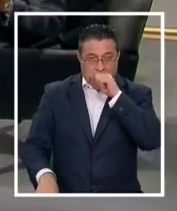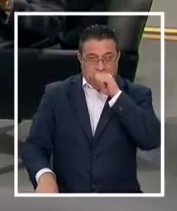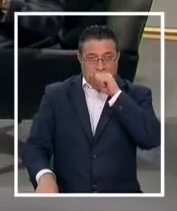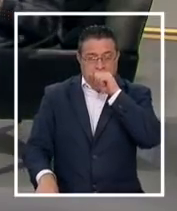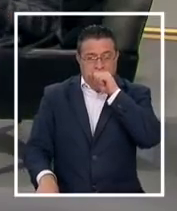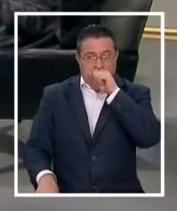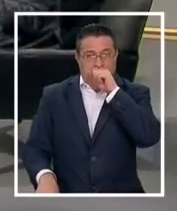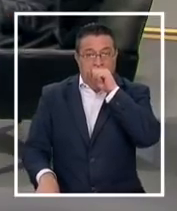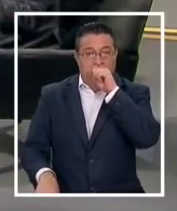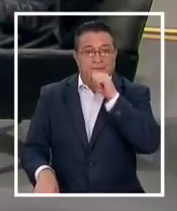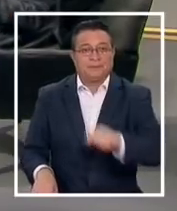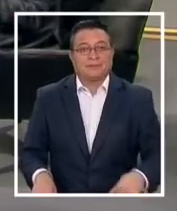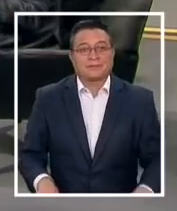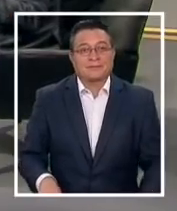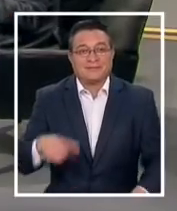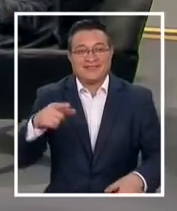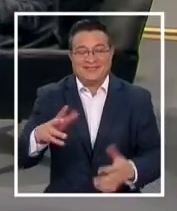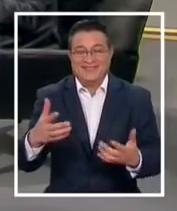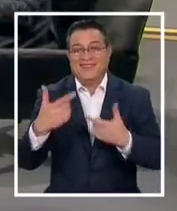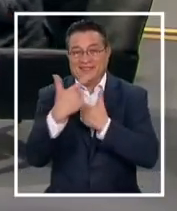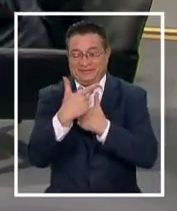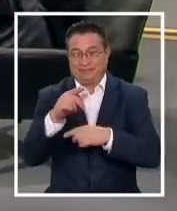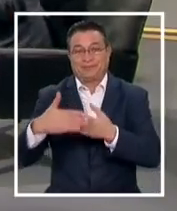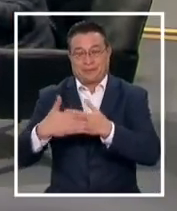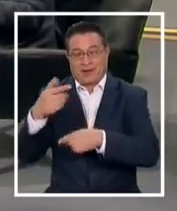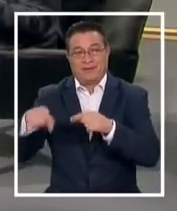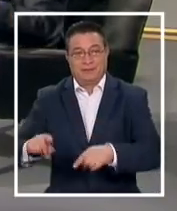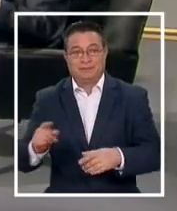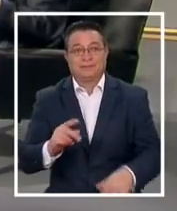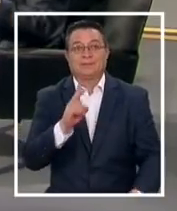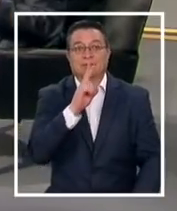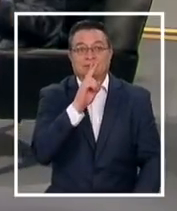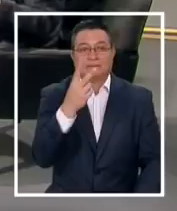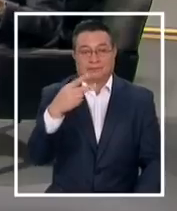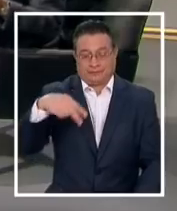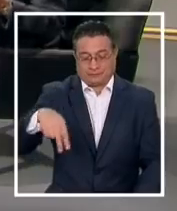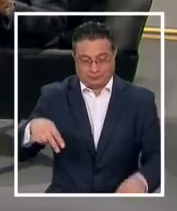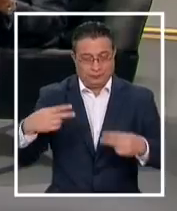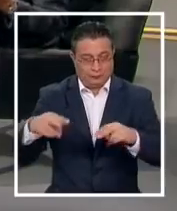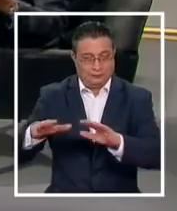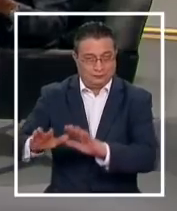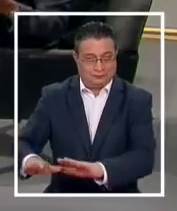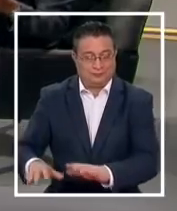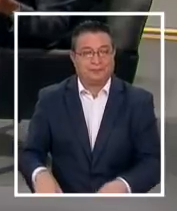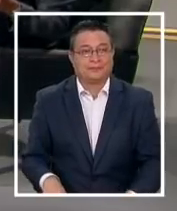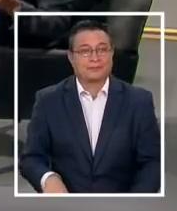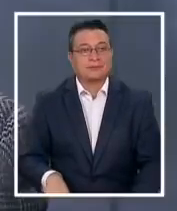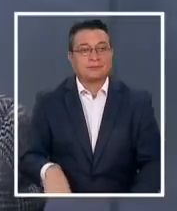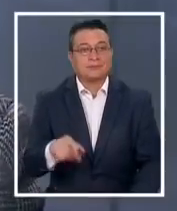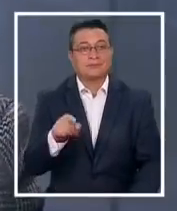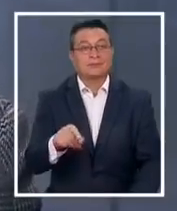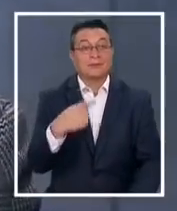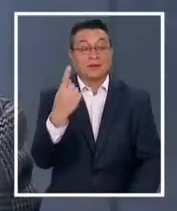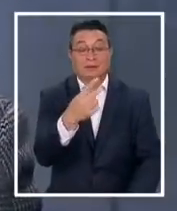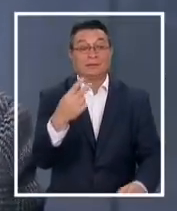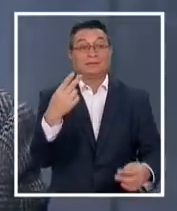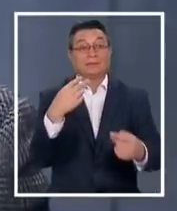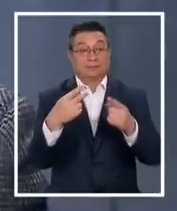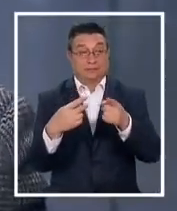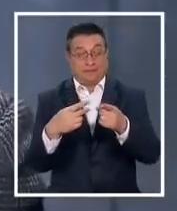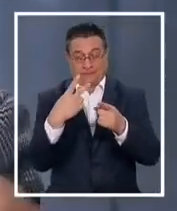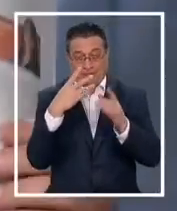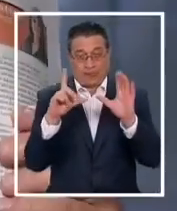Ya. Ah, sí. Por si lo deja, por favor. Sí, lo dejo para que Televisión Nacional mantenga su equilibrio. Yo les recomiendo a los que nos están. ¿Dónde estoy?